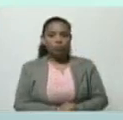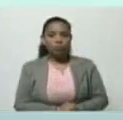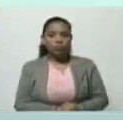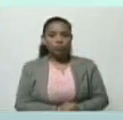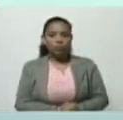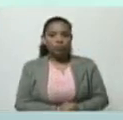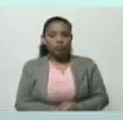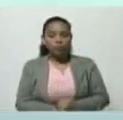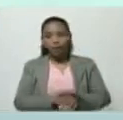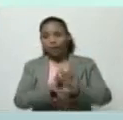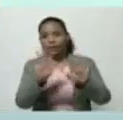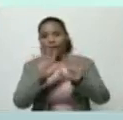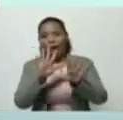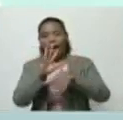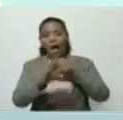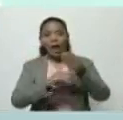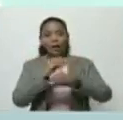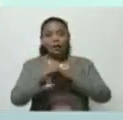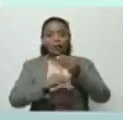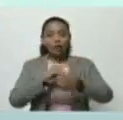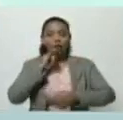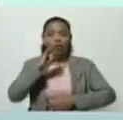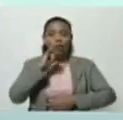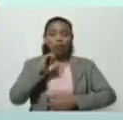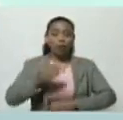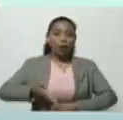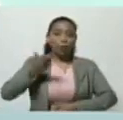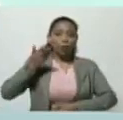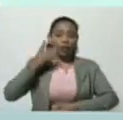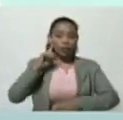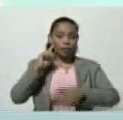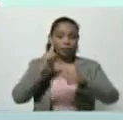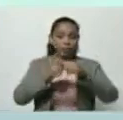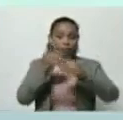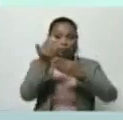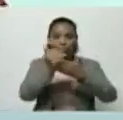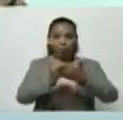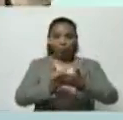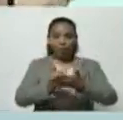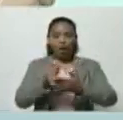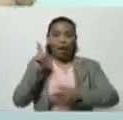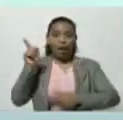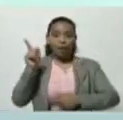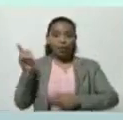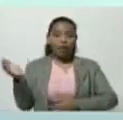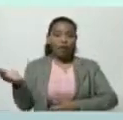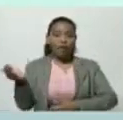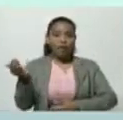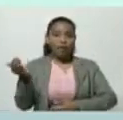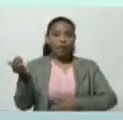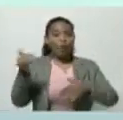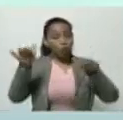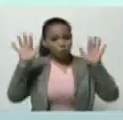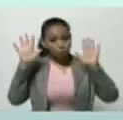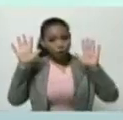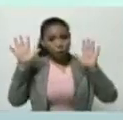Es ya tomando datos precisos. Eso no va, por supuesto, a la misma velocidad de las asambleas, porque